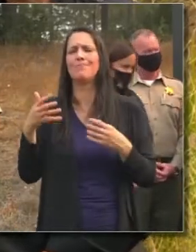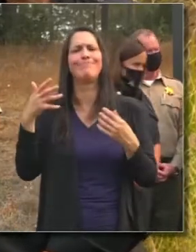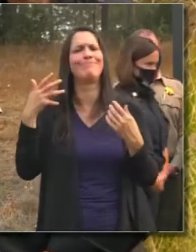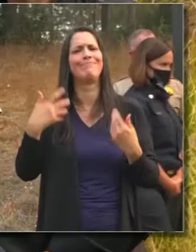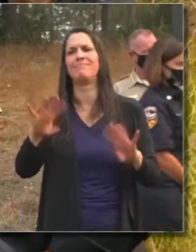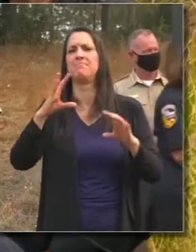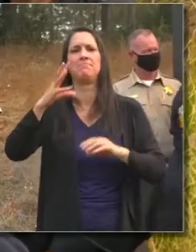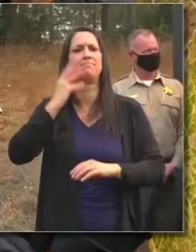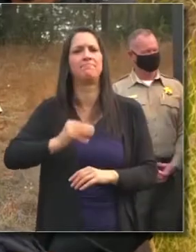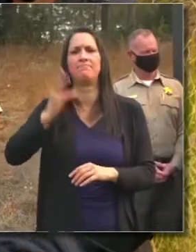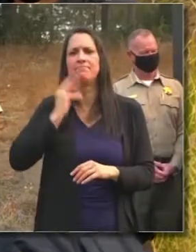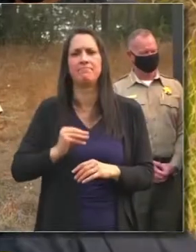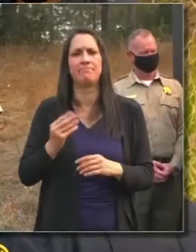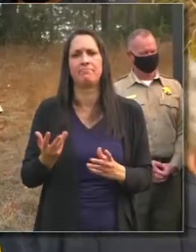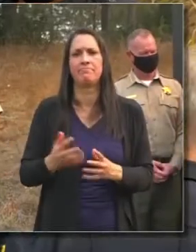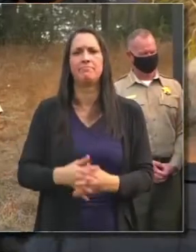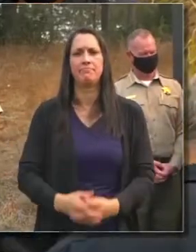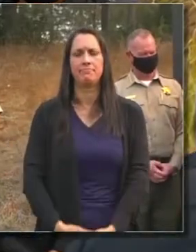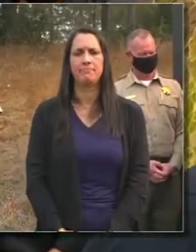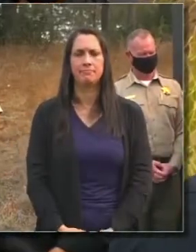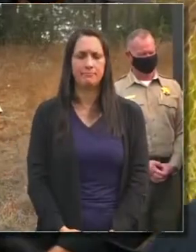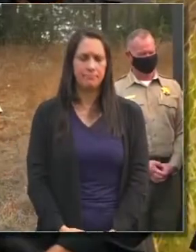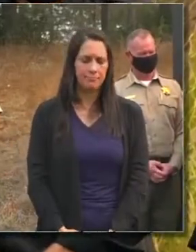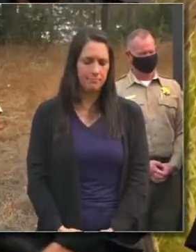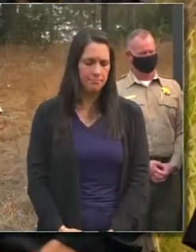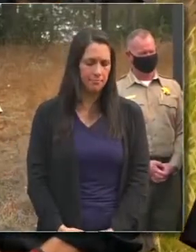experiencia con incendios y eso ayudó